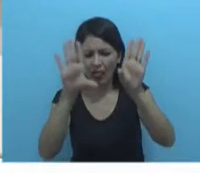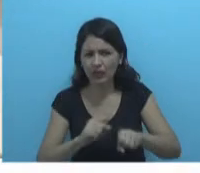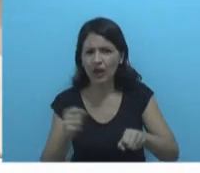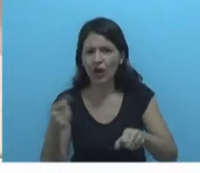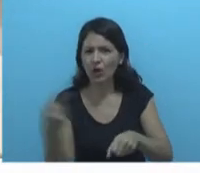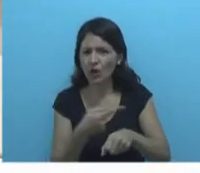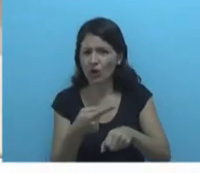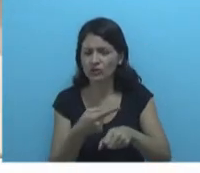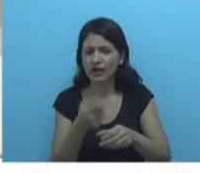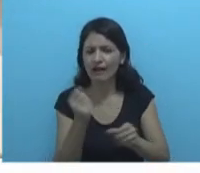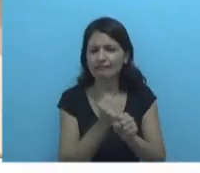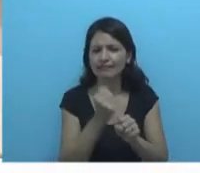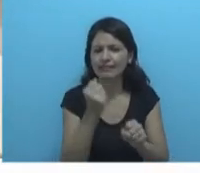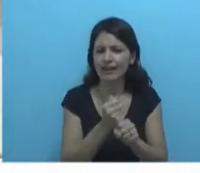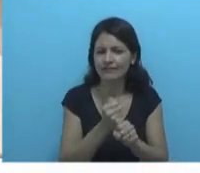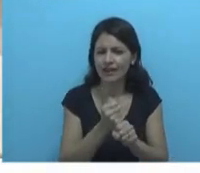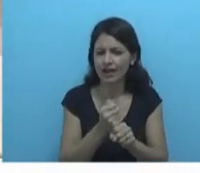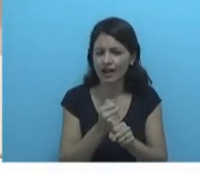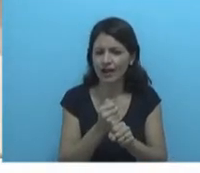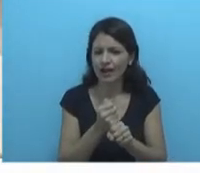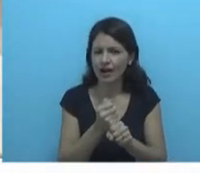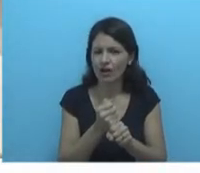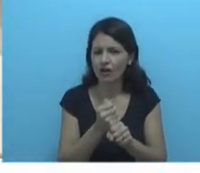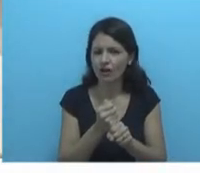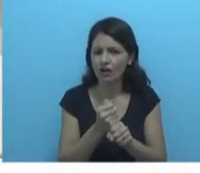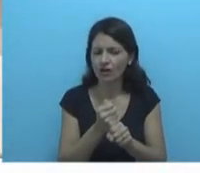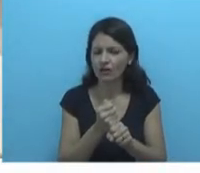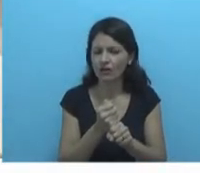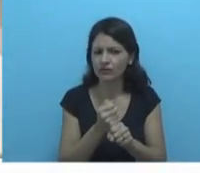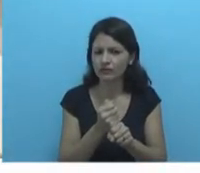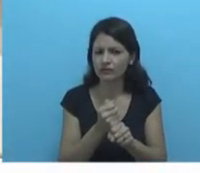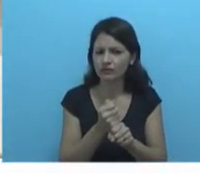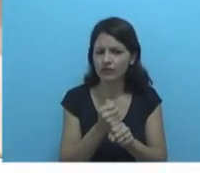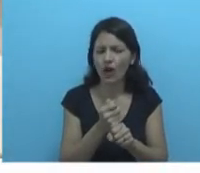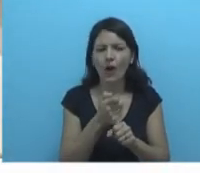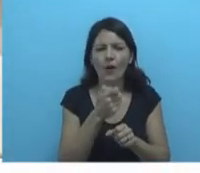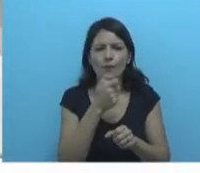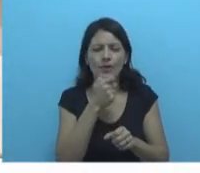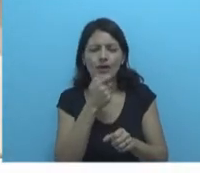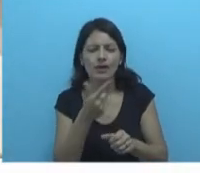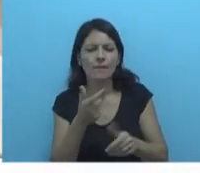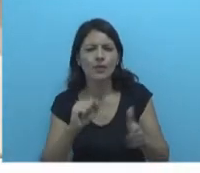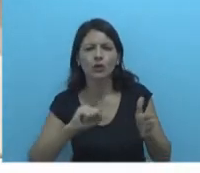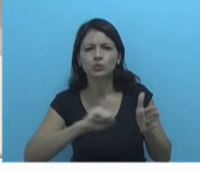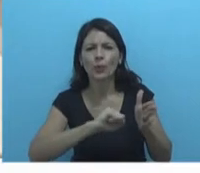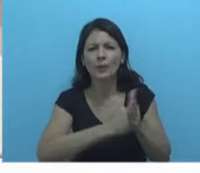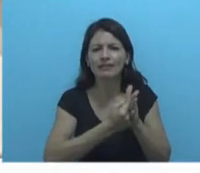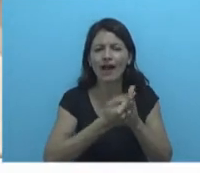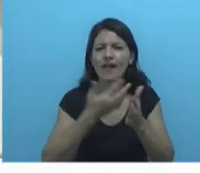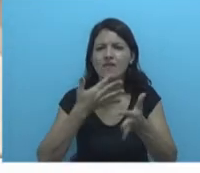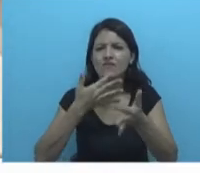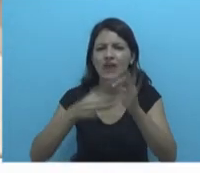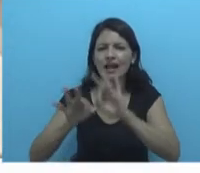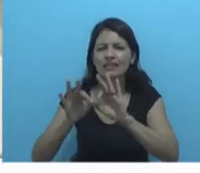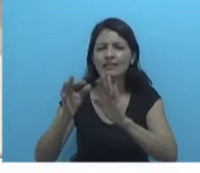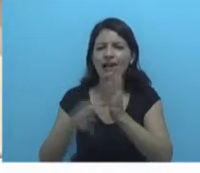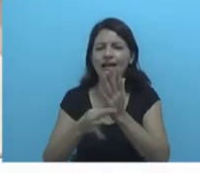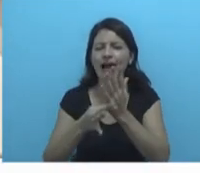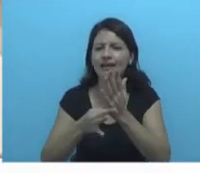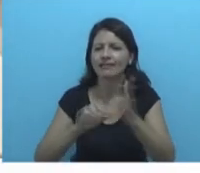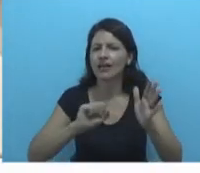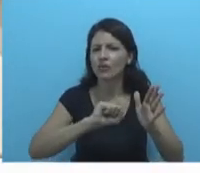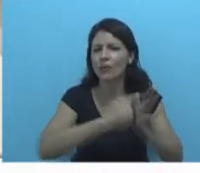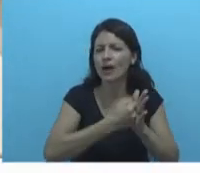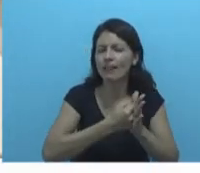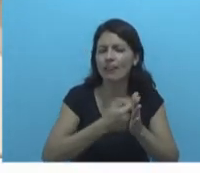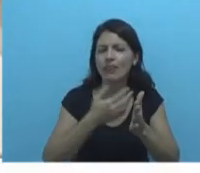de herramientas típicas del kirchnerismo, en este caso suspende las exportaciones de carne por 30 días en